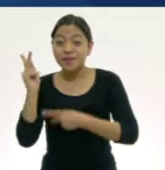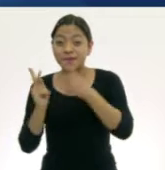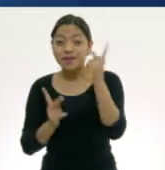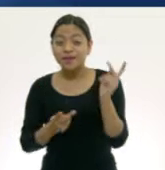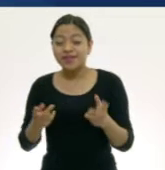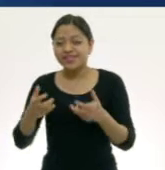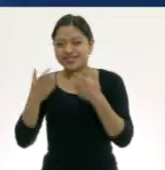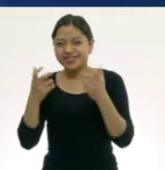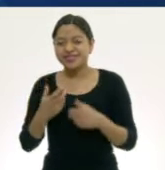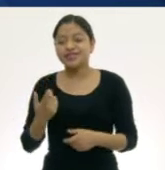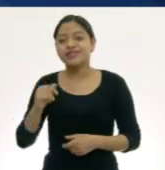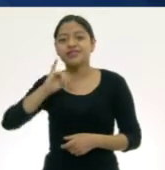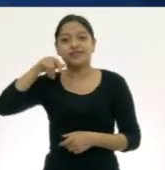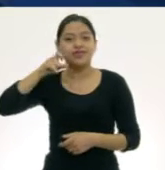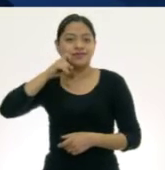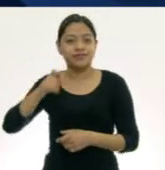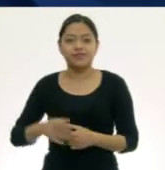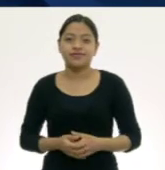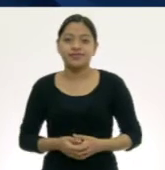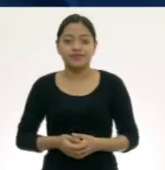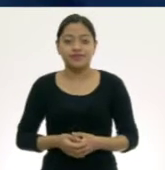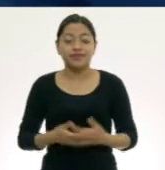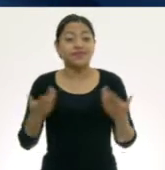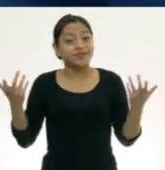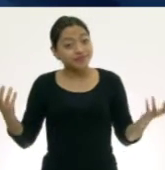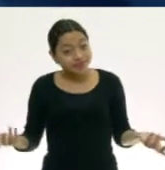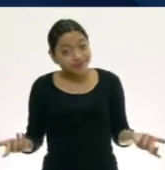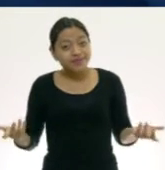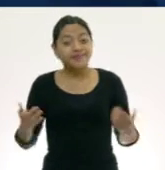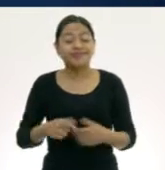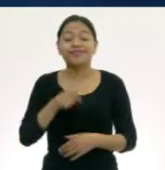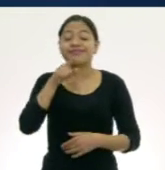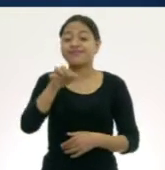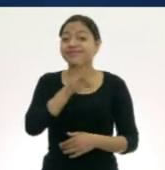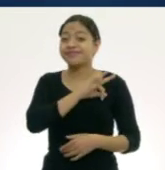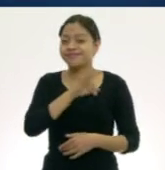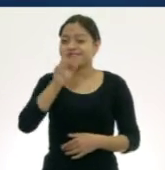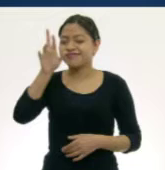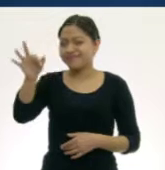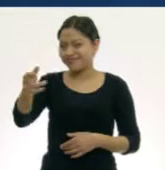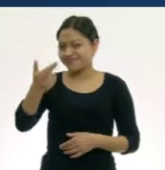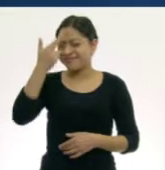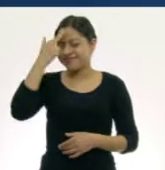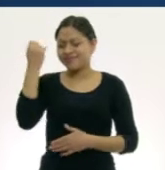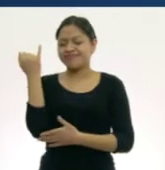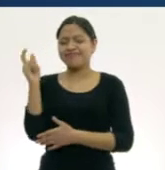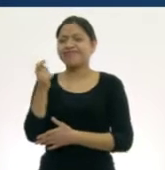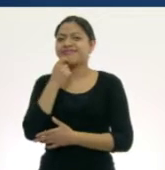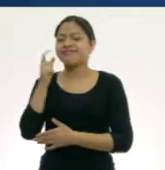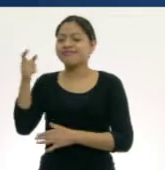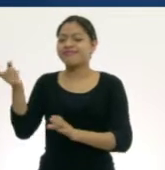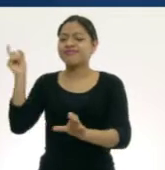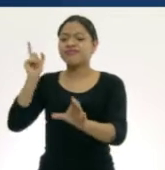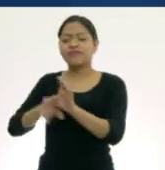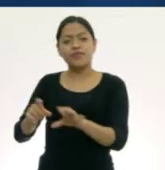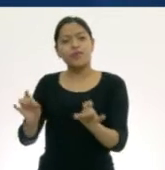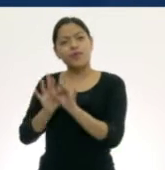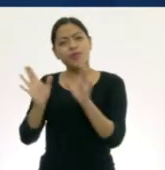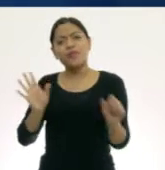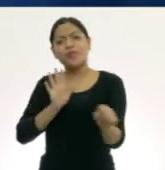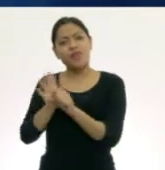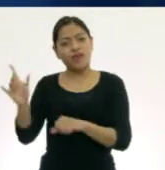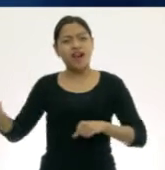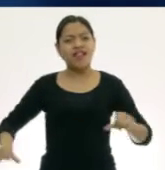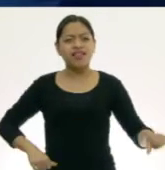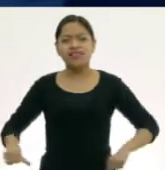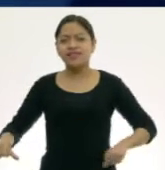y jitomates. Aquí te vamos a pedir que tú recuerdes en preescolar qué te ocurrió. Había muchas